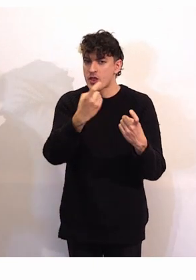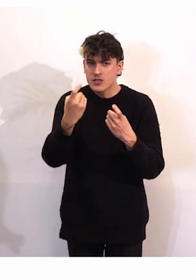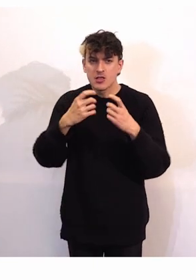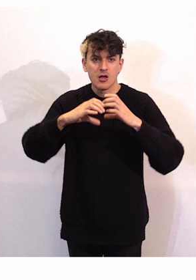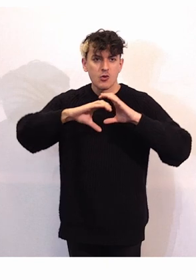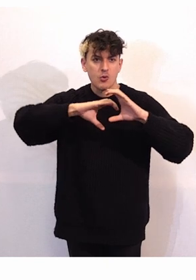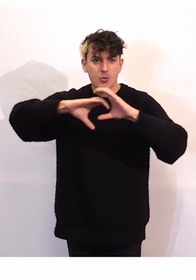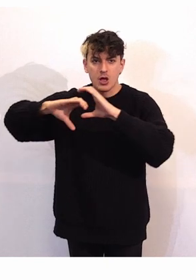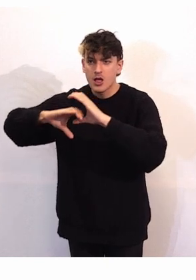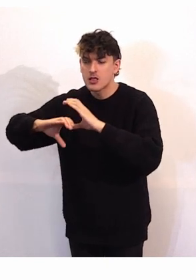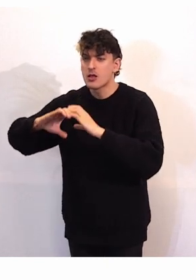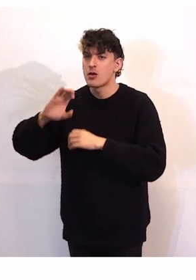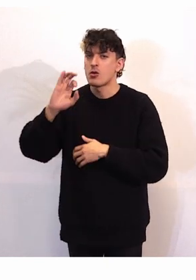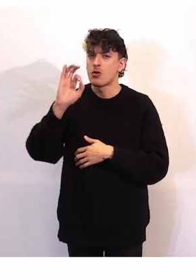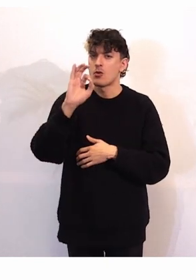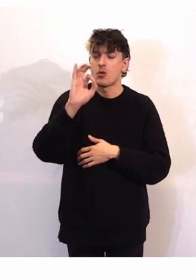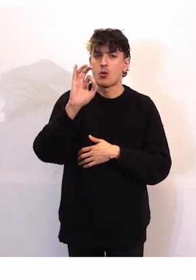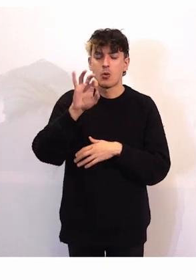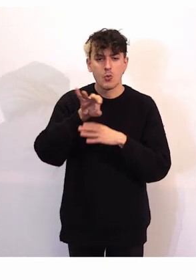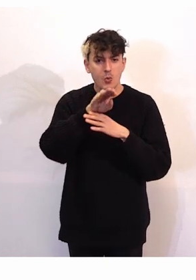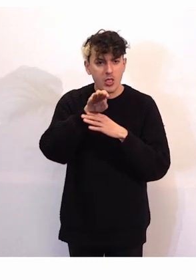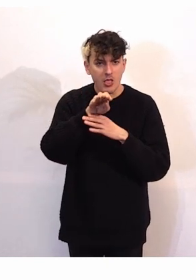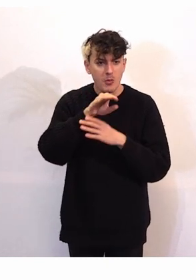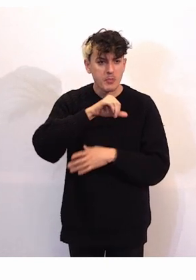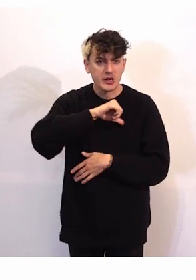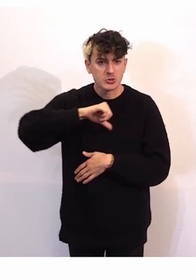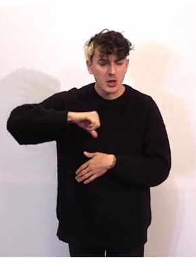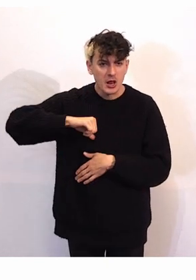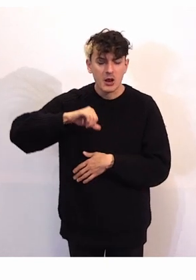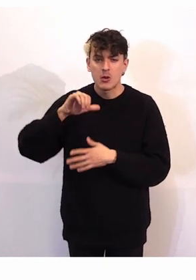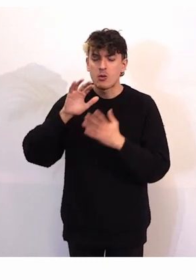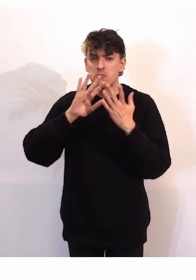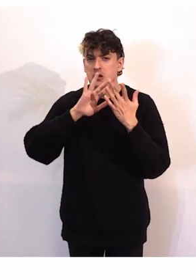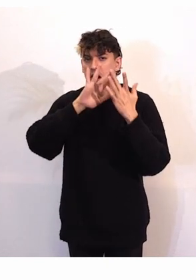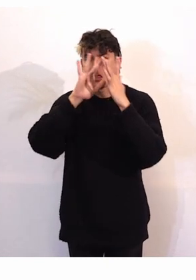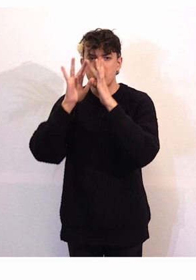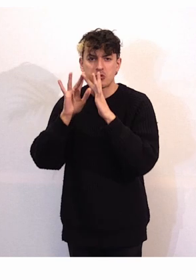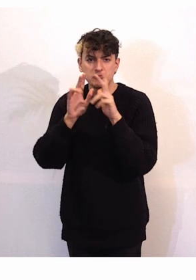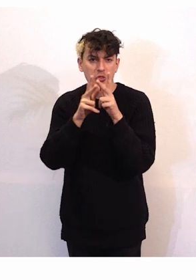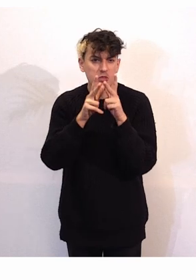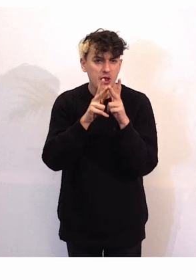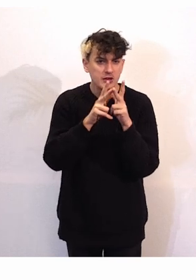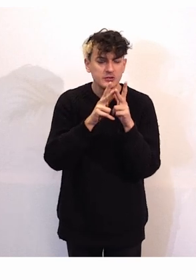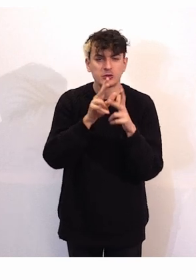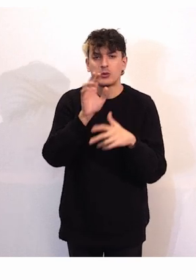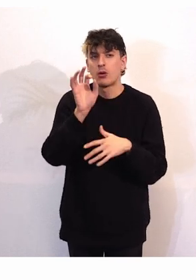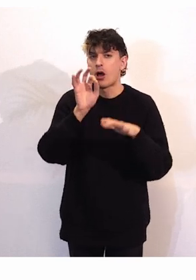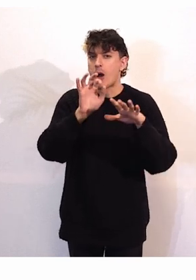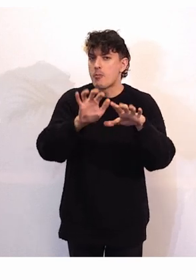comunicarse, cuidado personal, relacionarse, relaciones sociales,